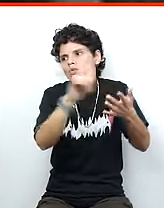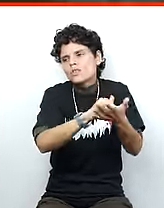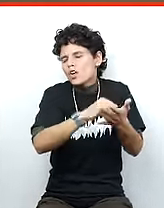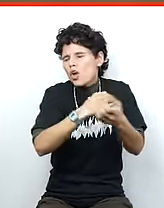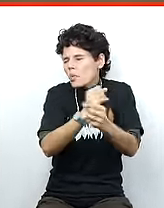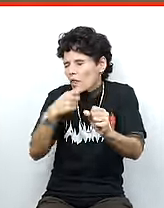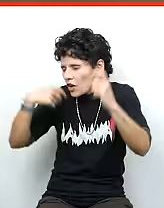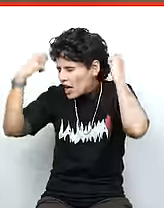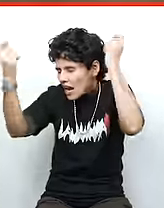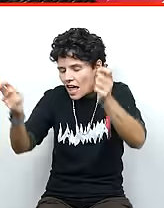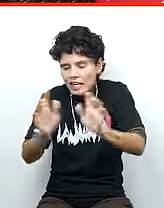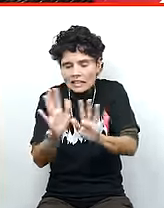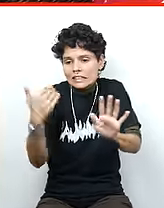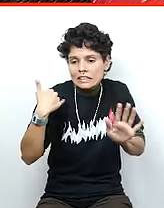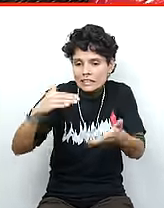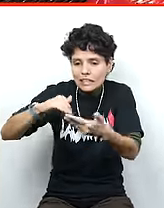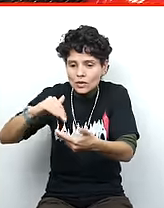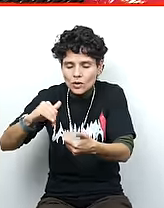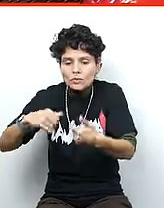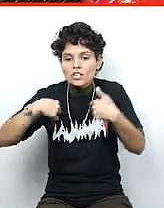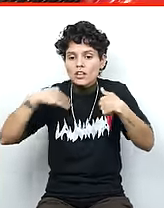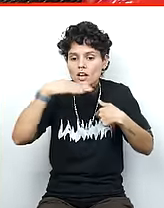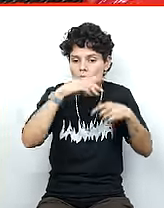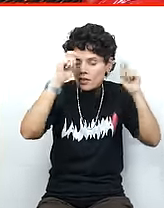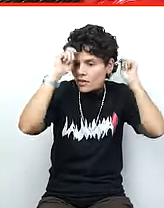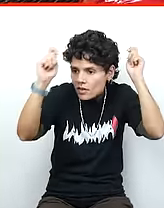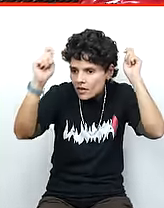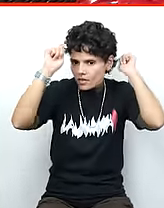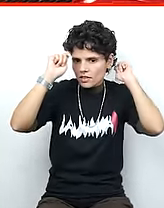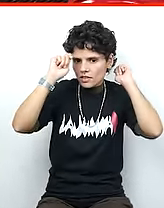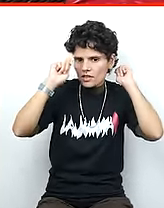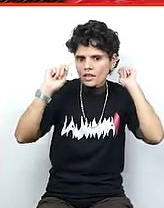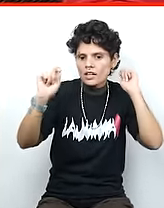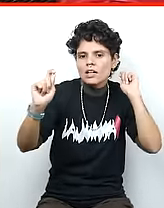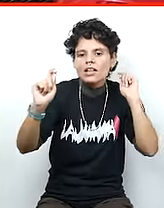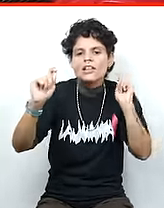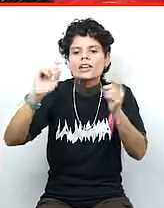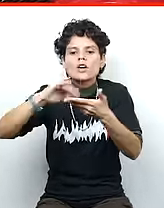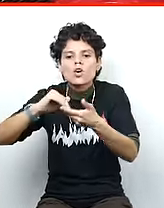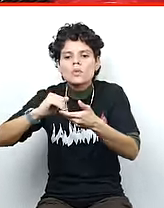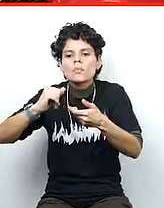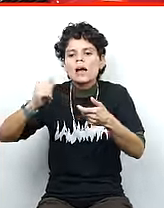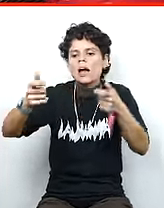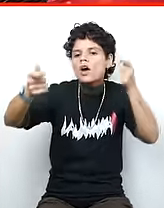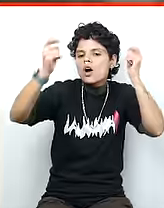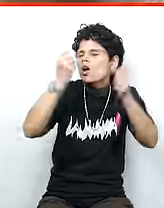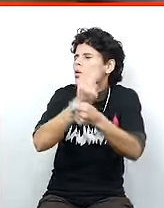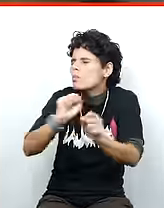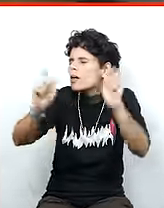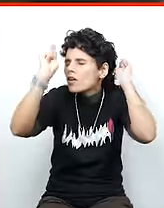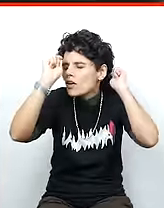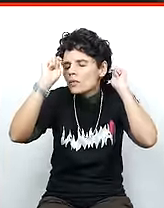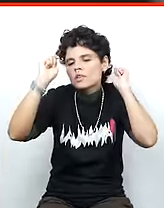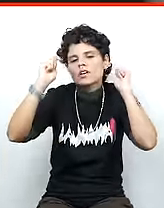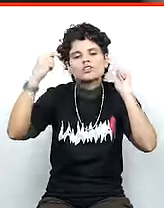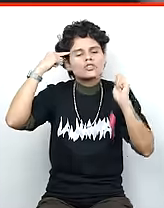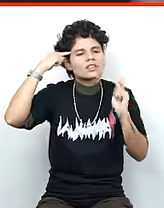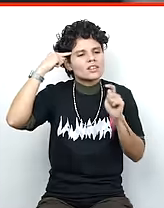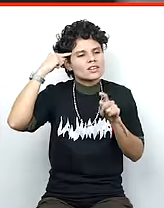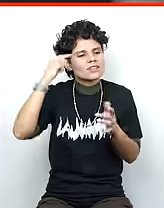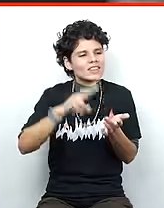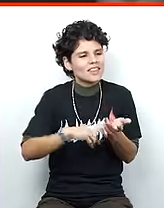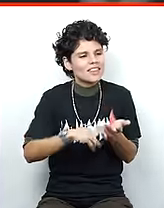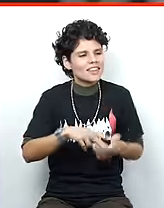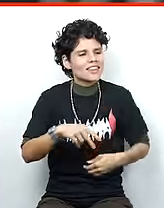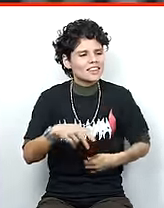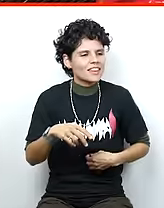está allá en Nueva York, que es hermano mío, y no se lo voy a regalar, si me lo había regalado él, pues le dije, no, hermano, no puedo, y me lo devolví. Entonces ahí yo fue cuando dije en mi